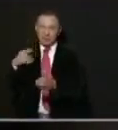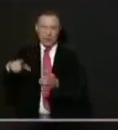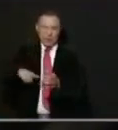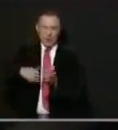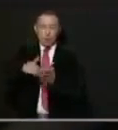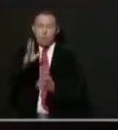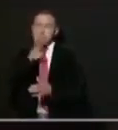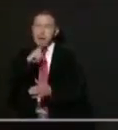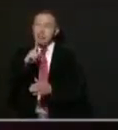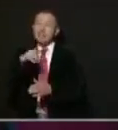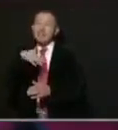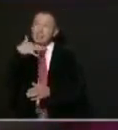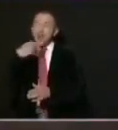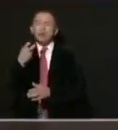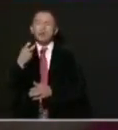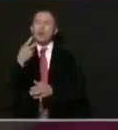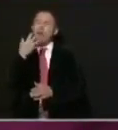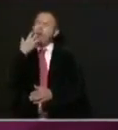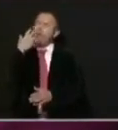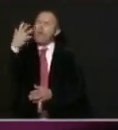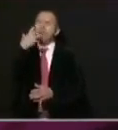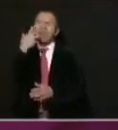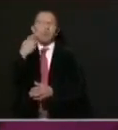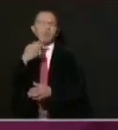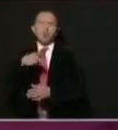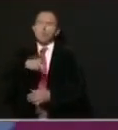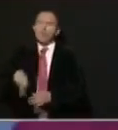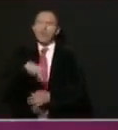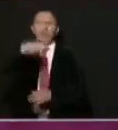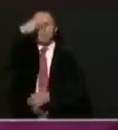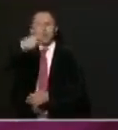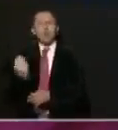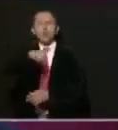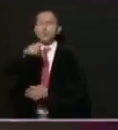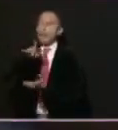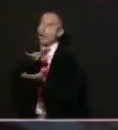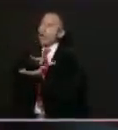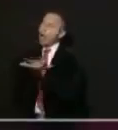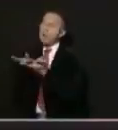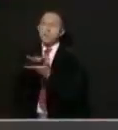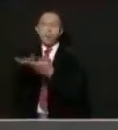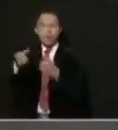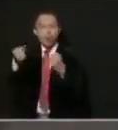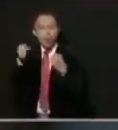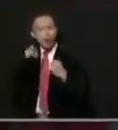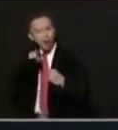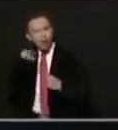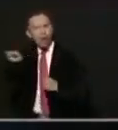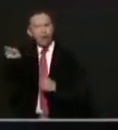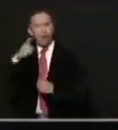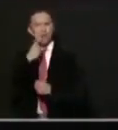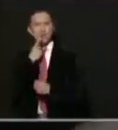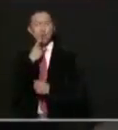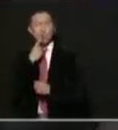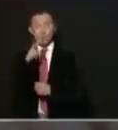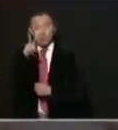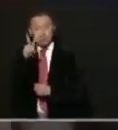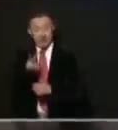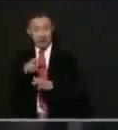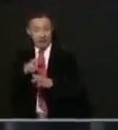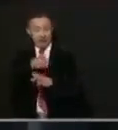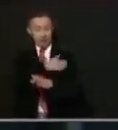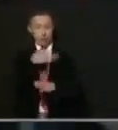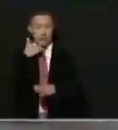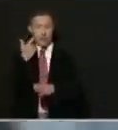más significativos para demostrar el apoyo que tiene el pueblo mexicano a Andrés Manuel. Intento de desafuero, él no estaba en